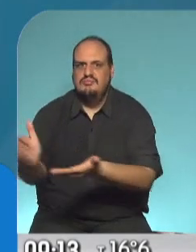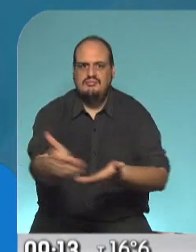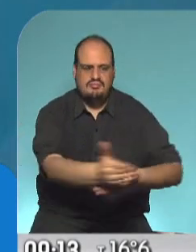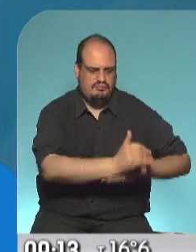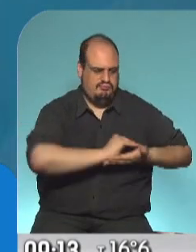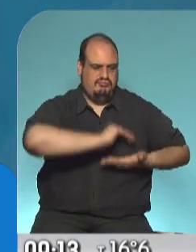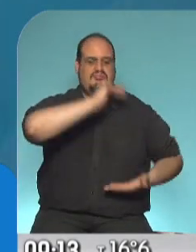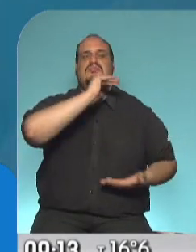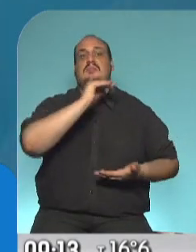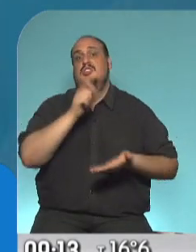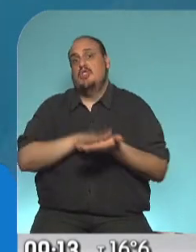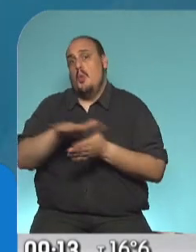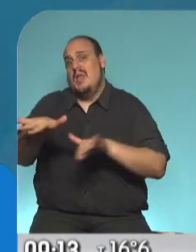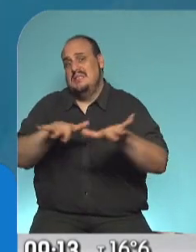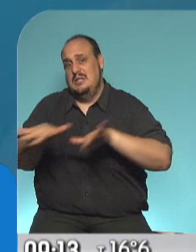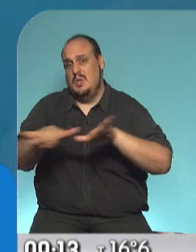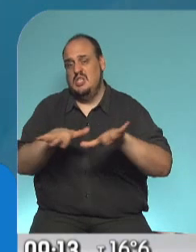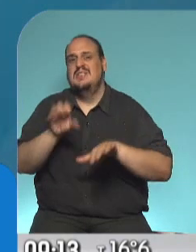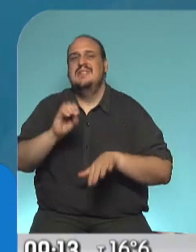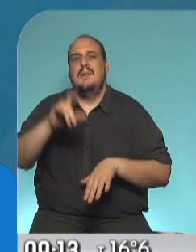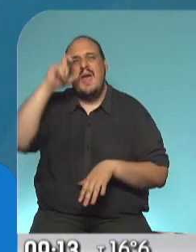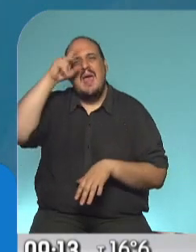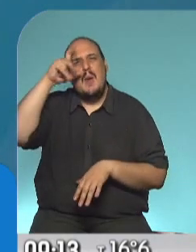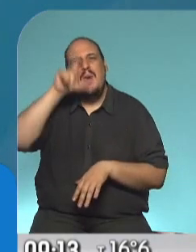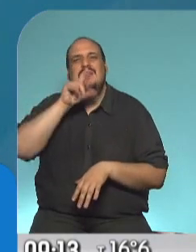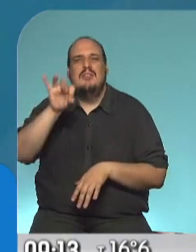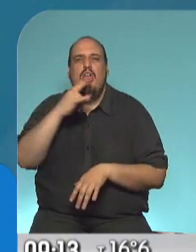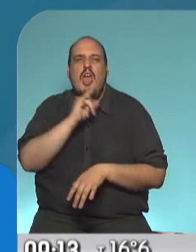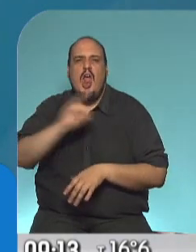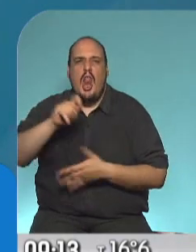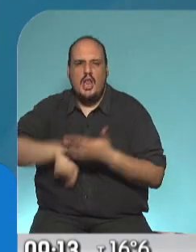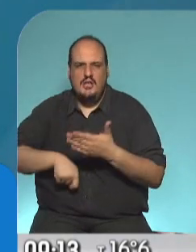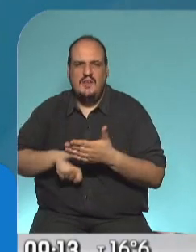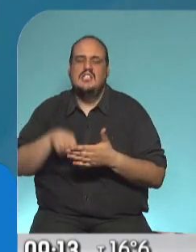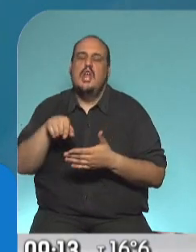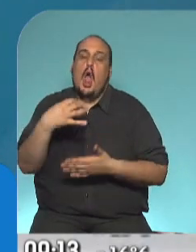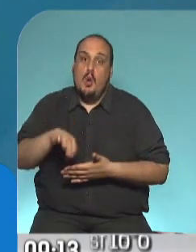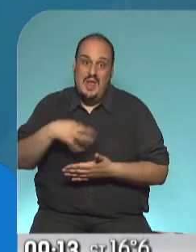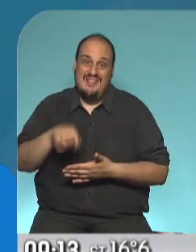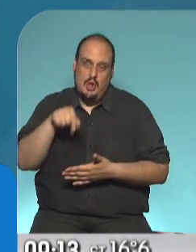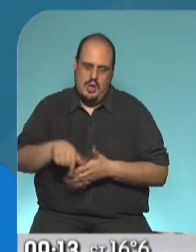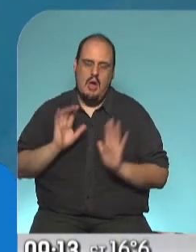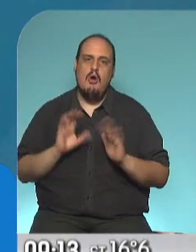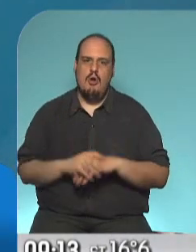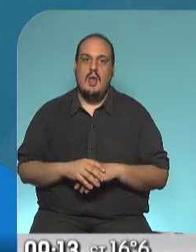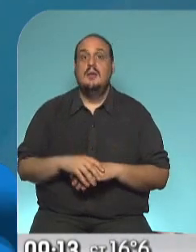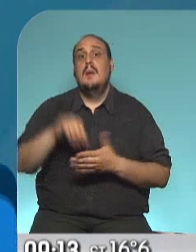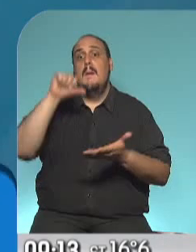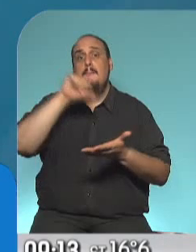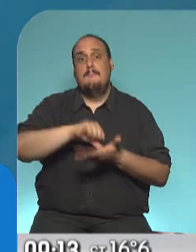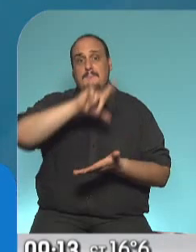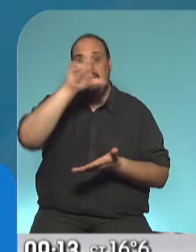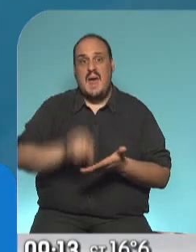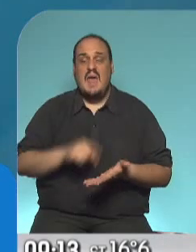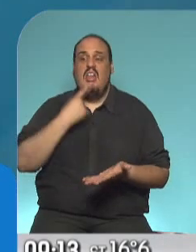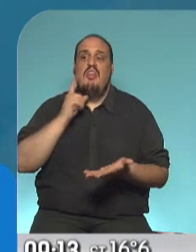de ciertos eventos que se llaman eventos de notificación en este caso eventos de notificación obligatoria del país decide cada